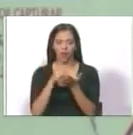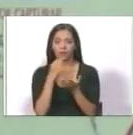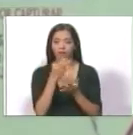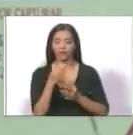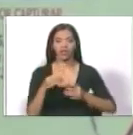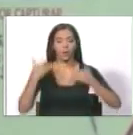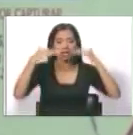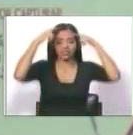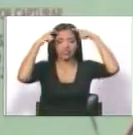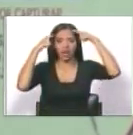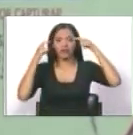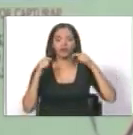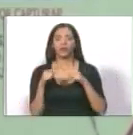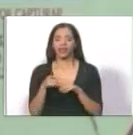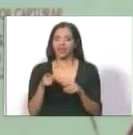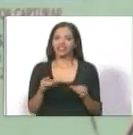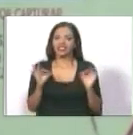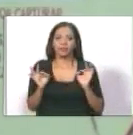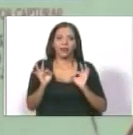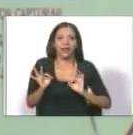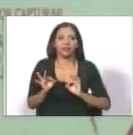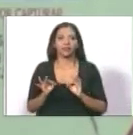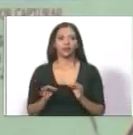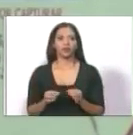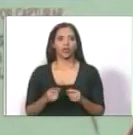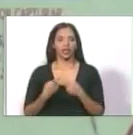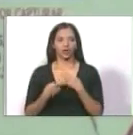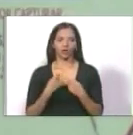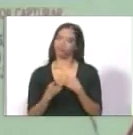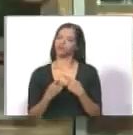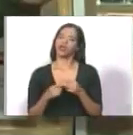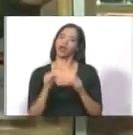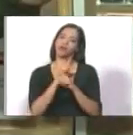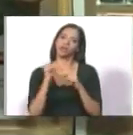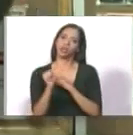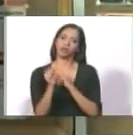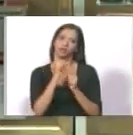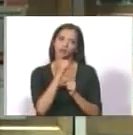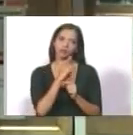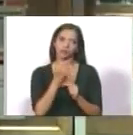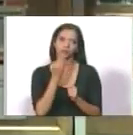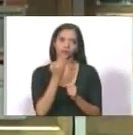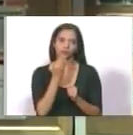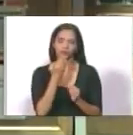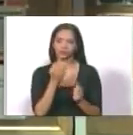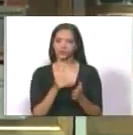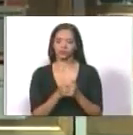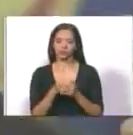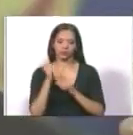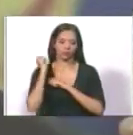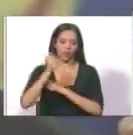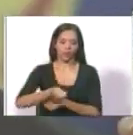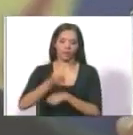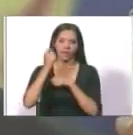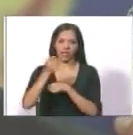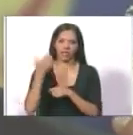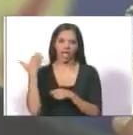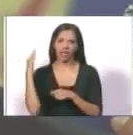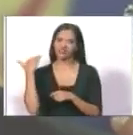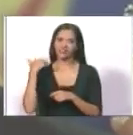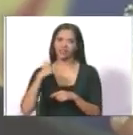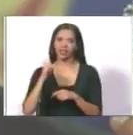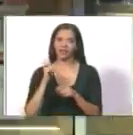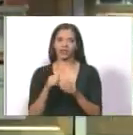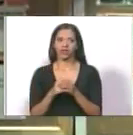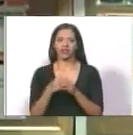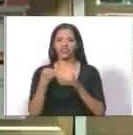lo nombró porque él es experto en cosas ambientales, lo nombró en algo como Insopesca que existía antes, ¿verdad? O el